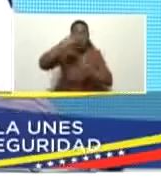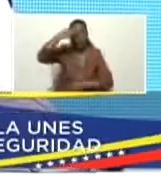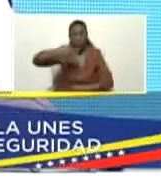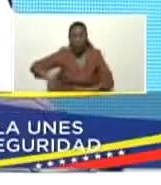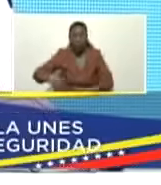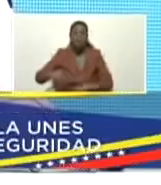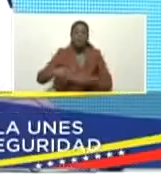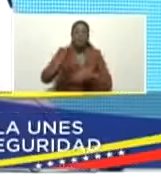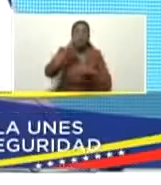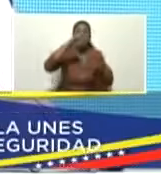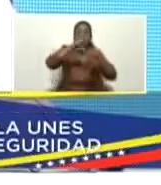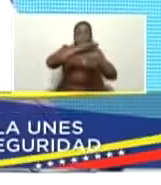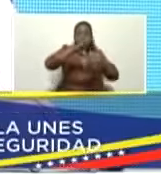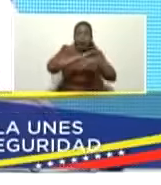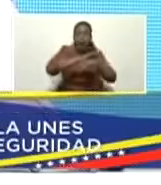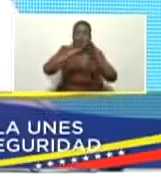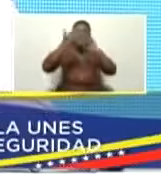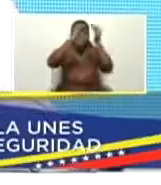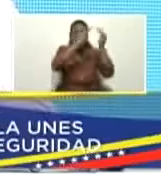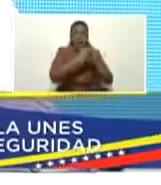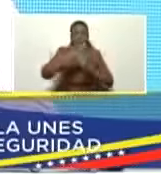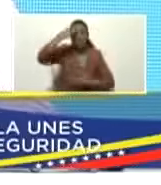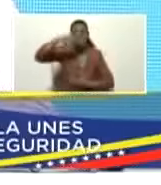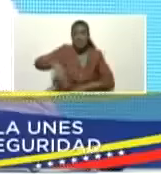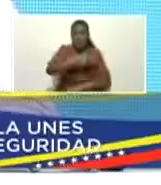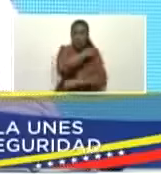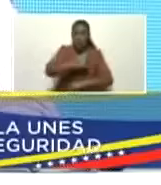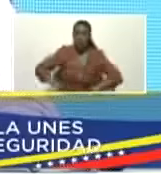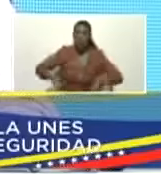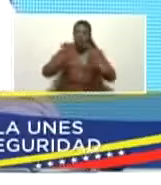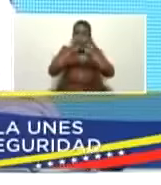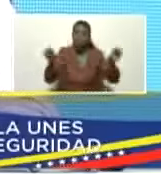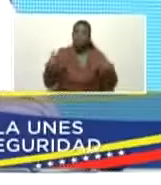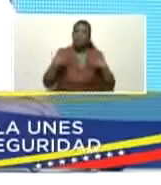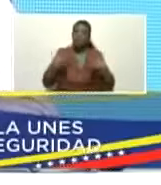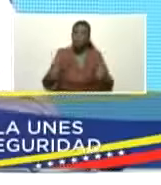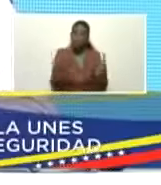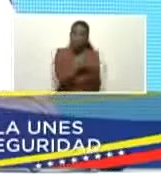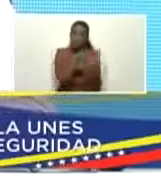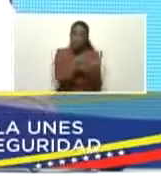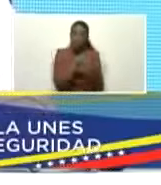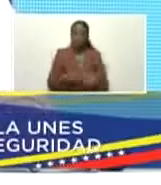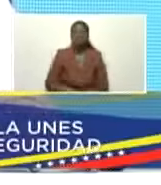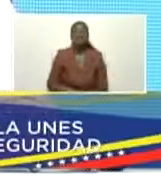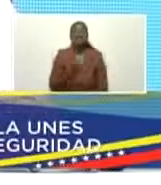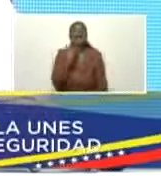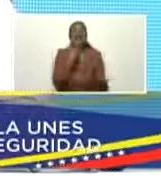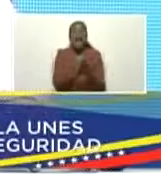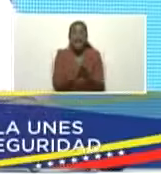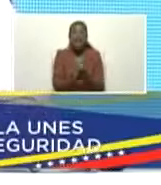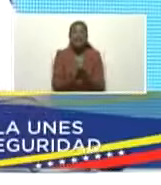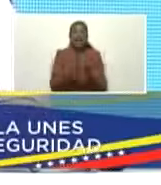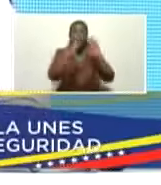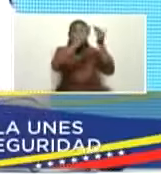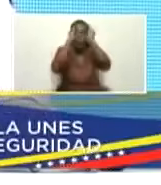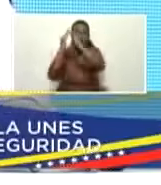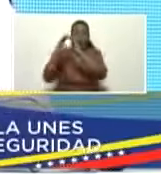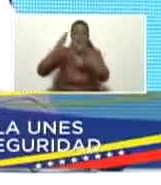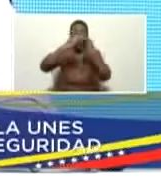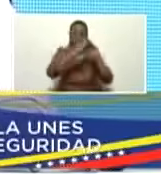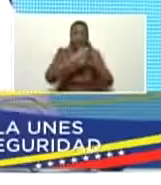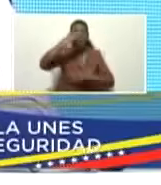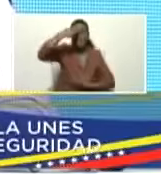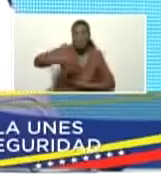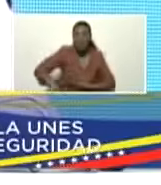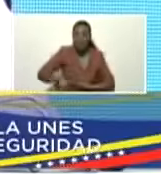precisamente martes de brigadas comunitarias militares de educación y salud. Hay que darle las gracias a las brigadas comunitarias